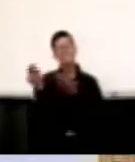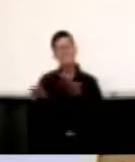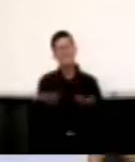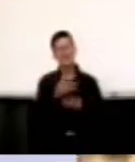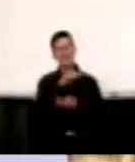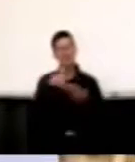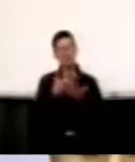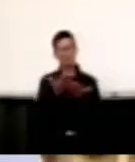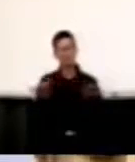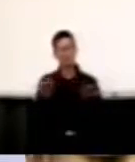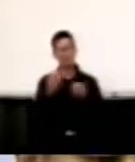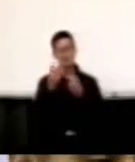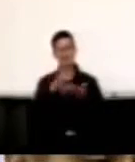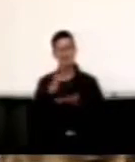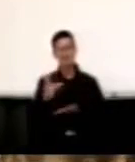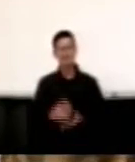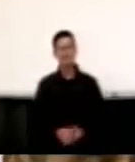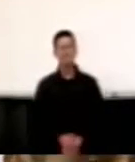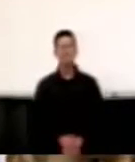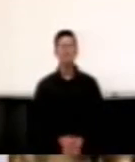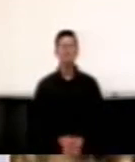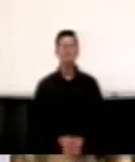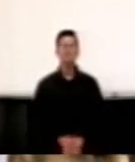y todos. Muchas gracias.